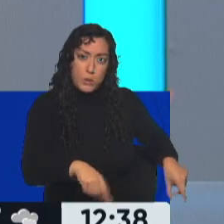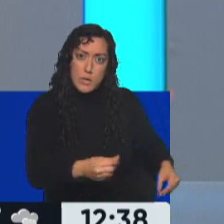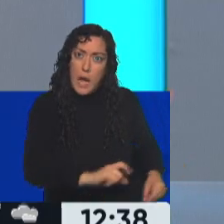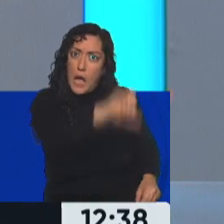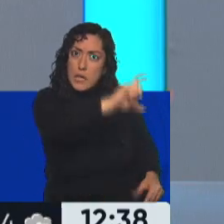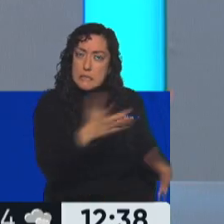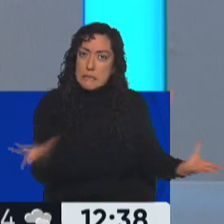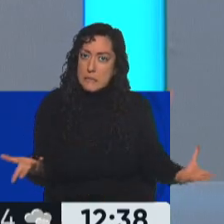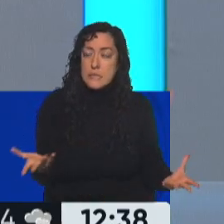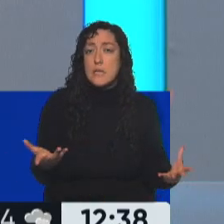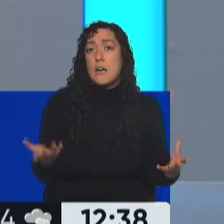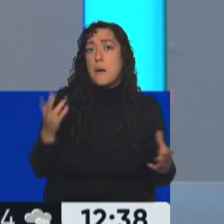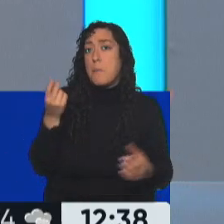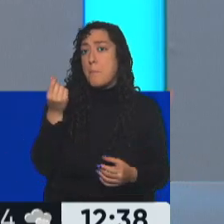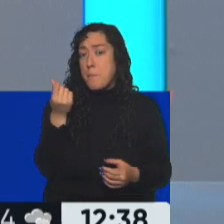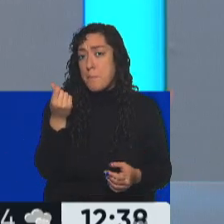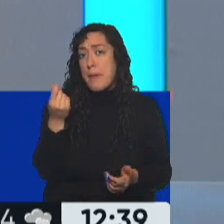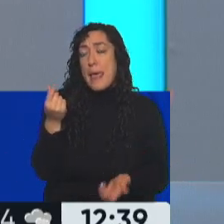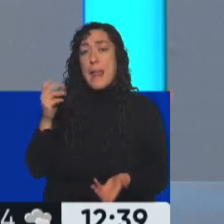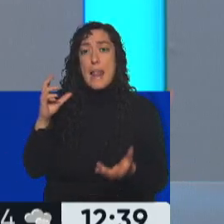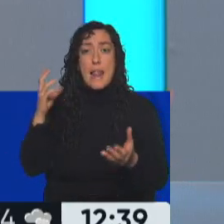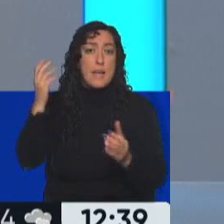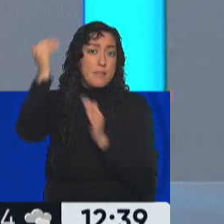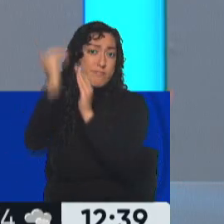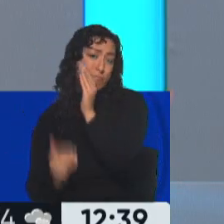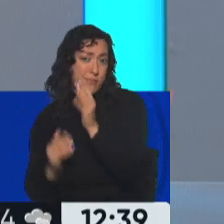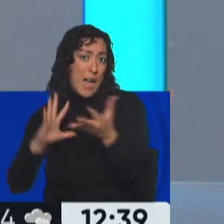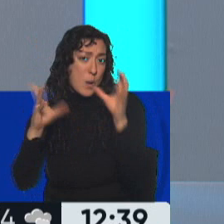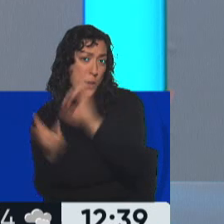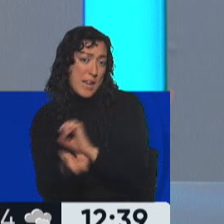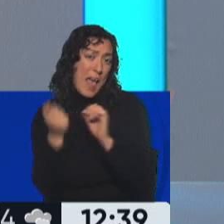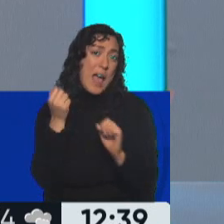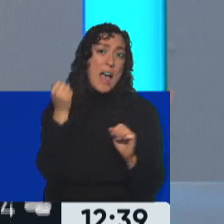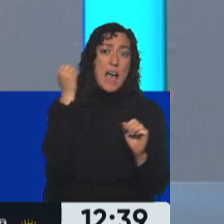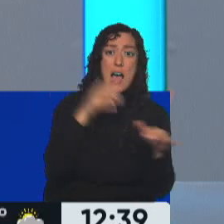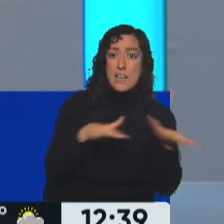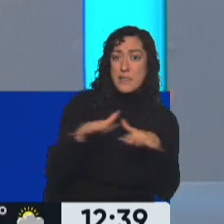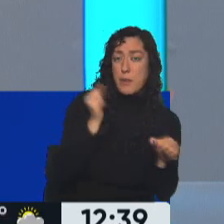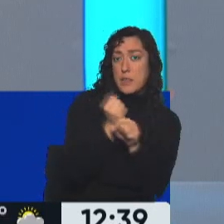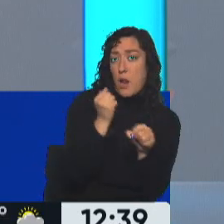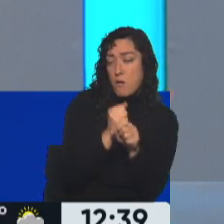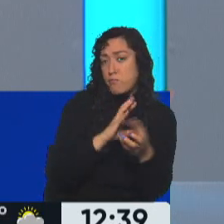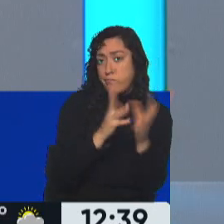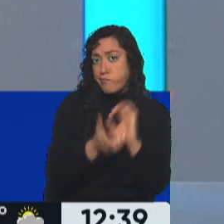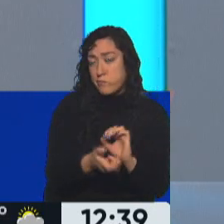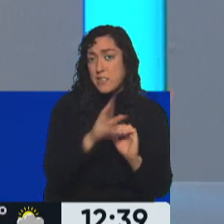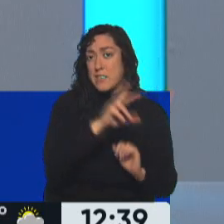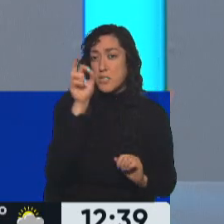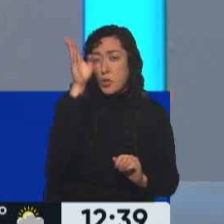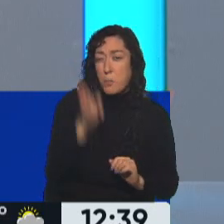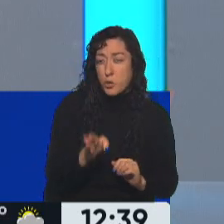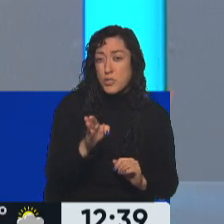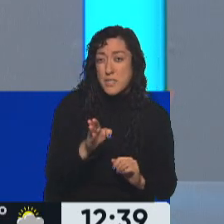la moneda y al destruir la moneda destruye el nivel de actividad. Por eso la economía colapsó. Llegarle a la inflación al 300%